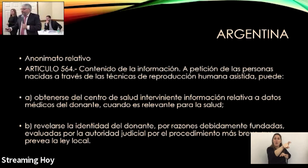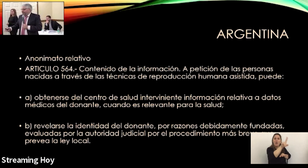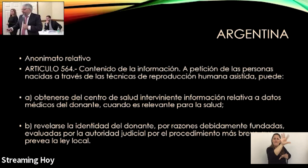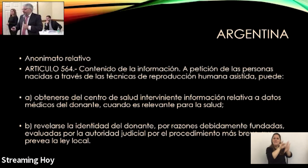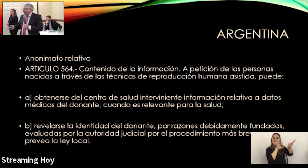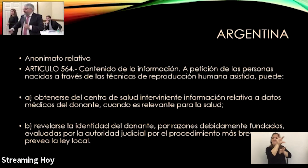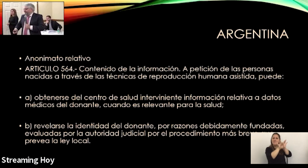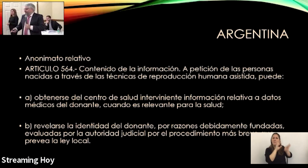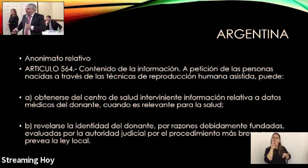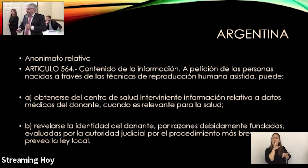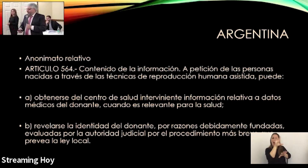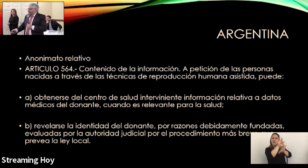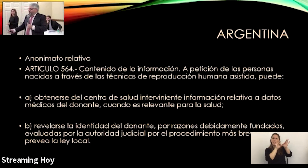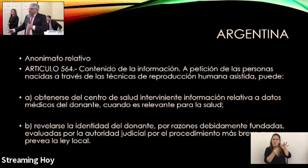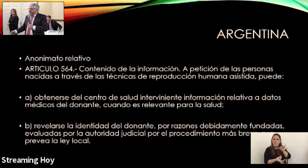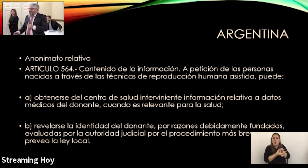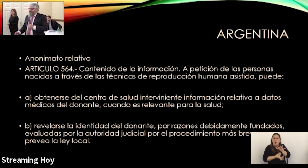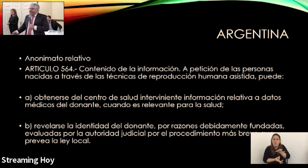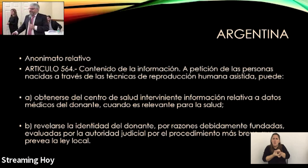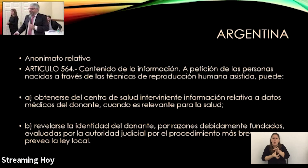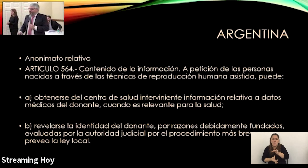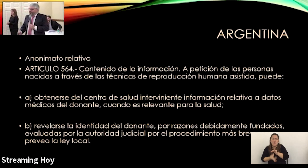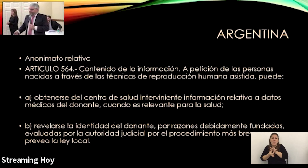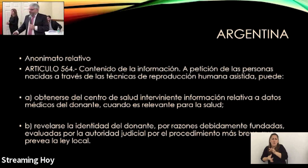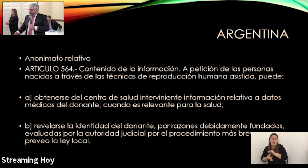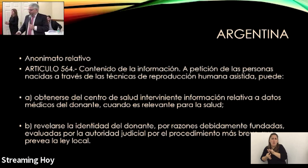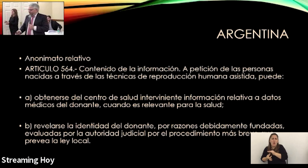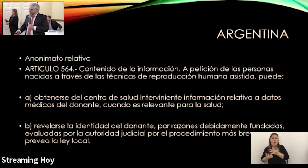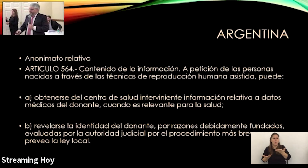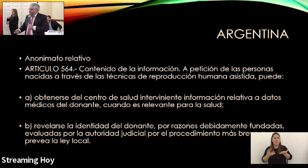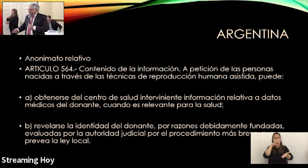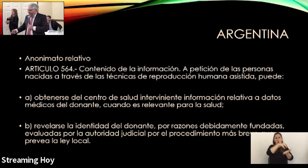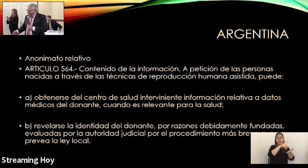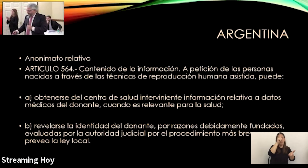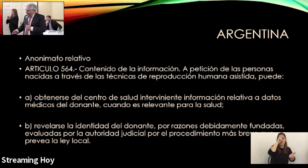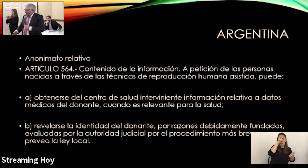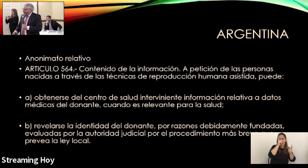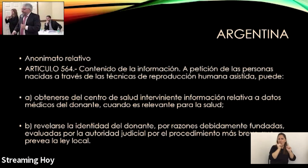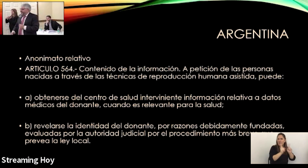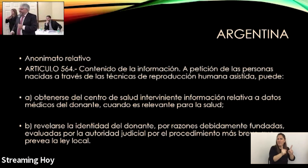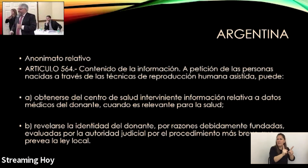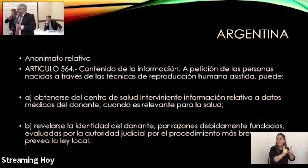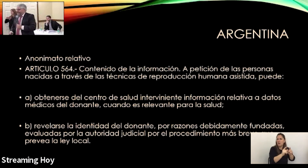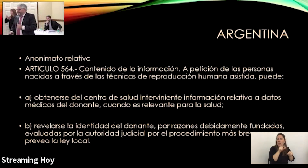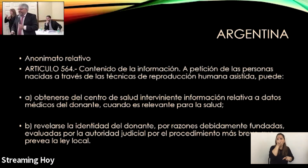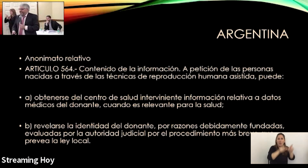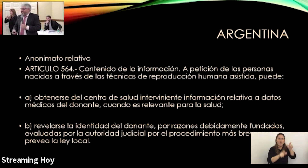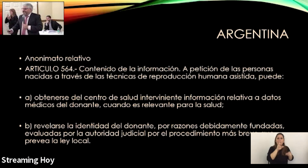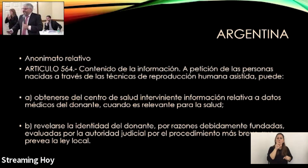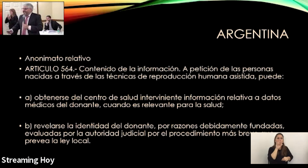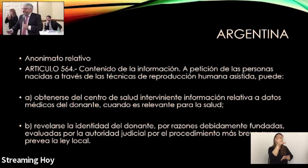elegido, claro, la clínica decía, bueno, ¿para qué lo vamos a sacar del catálogo si este es nuestro principal éxito?